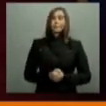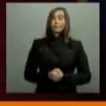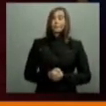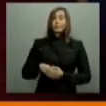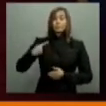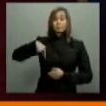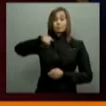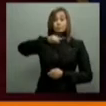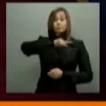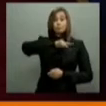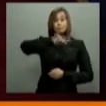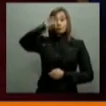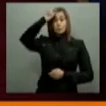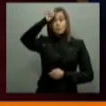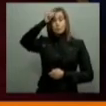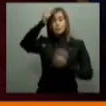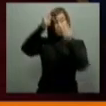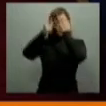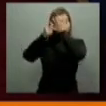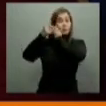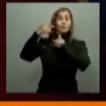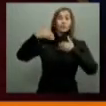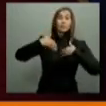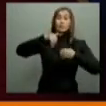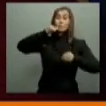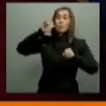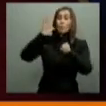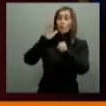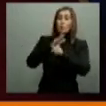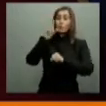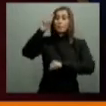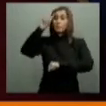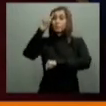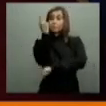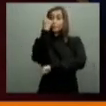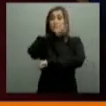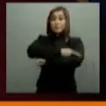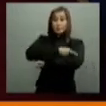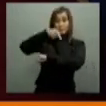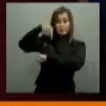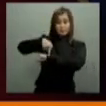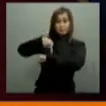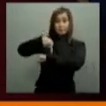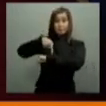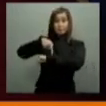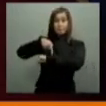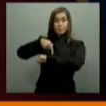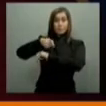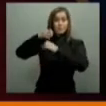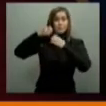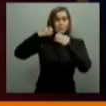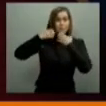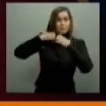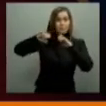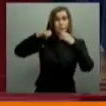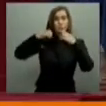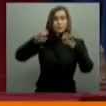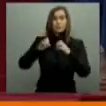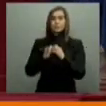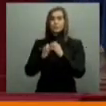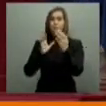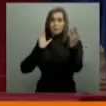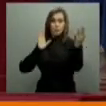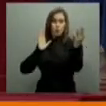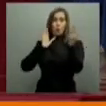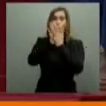de la república dominicana entonces ese tema de quererse de querer tocar siempre la constitución para los